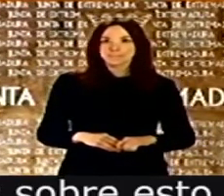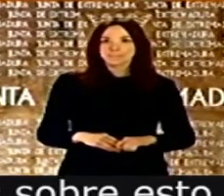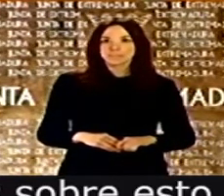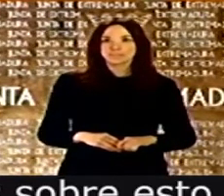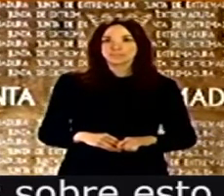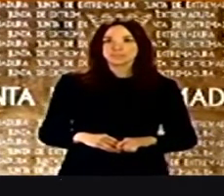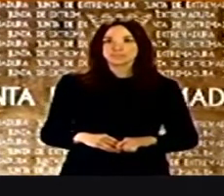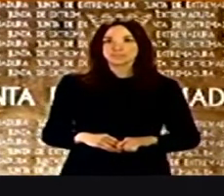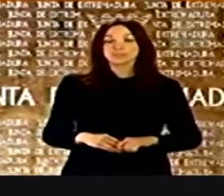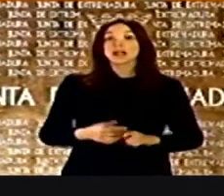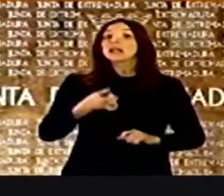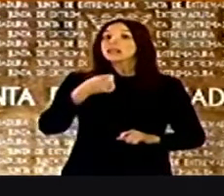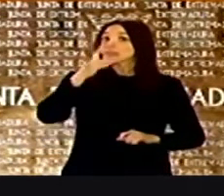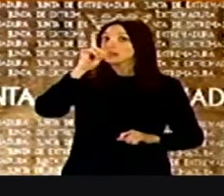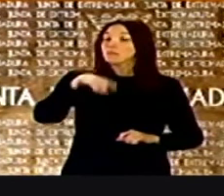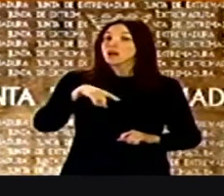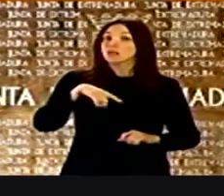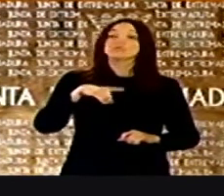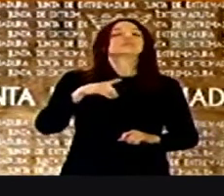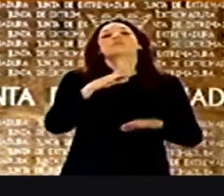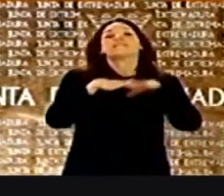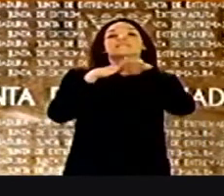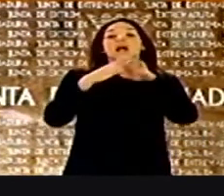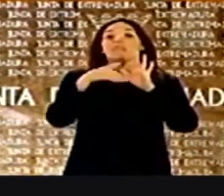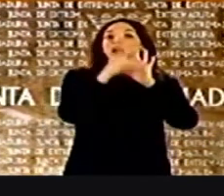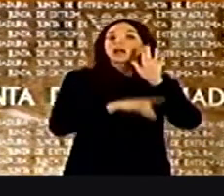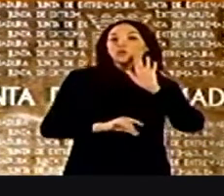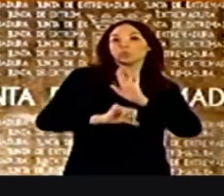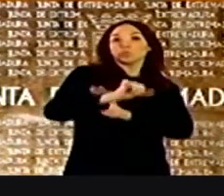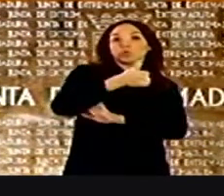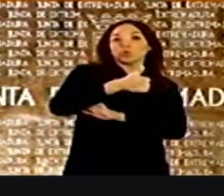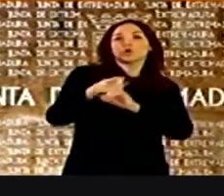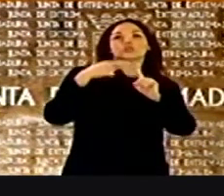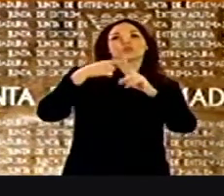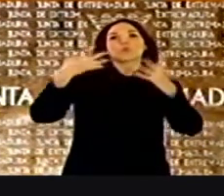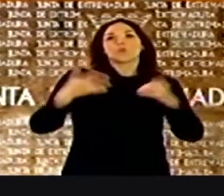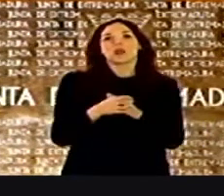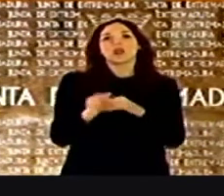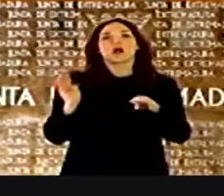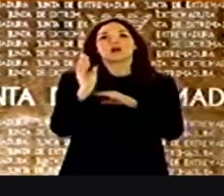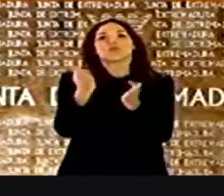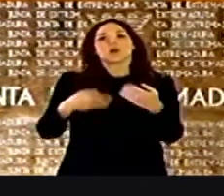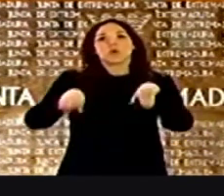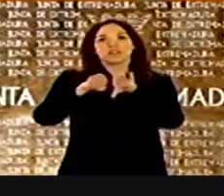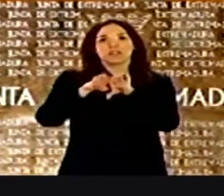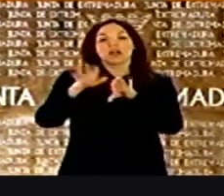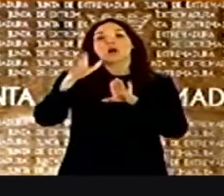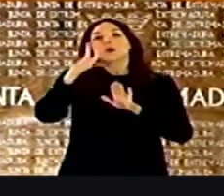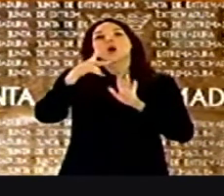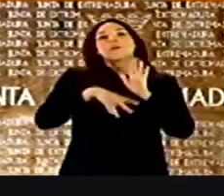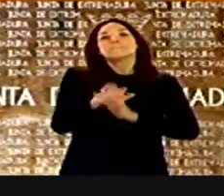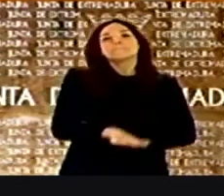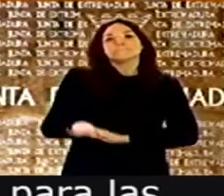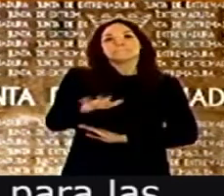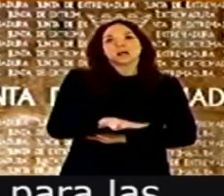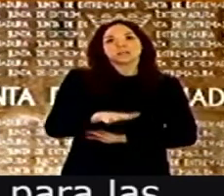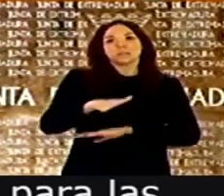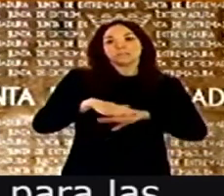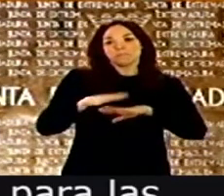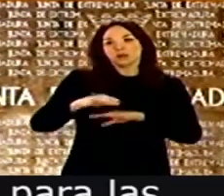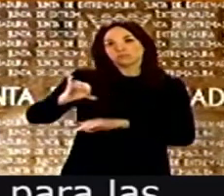Se ha aprobado también un decreto para las ayudas de igualdad, por el que se establecen las bases reguladoras para la concesión en